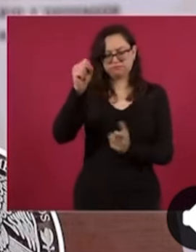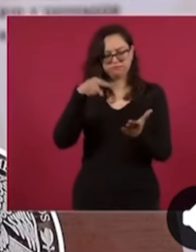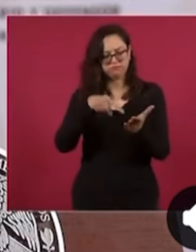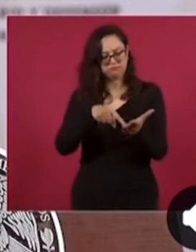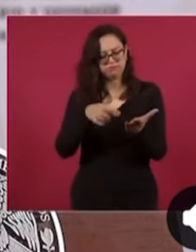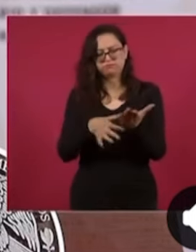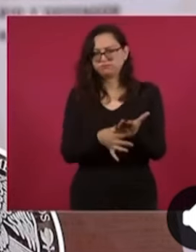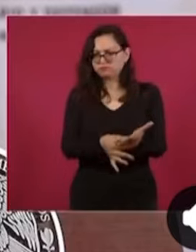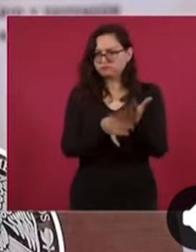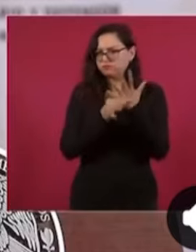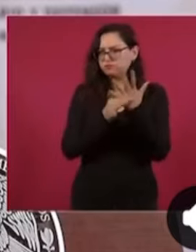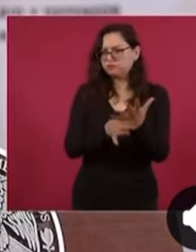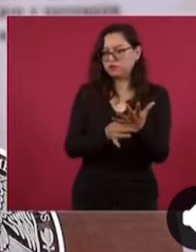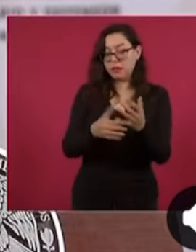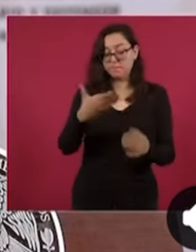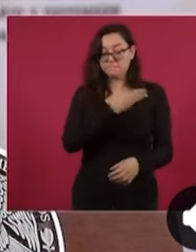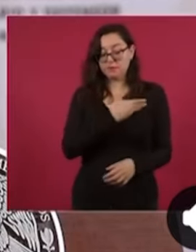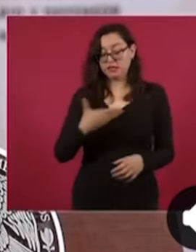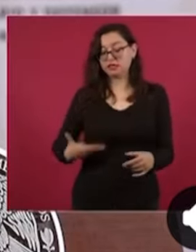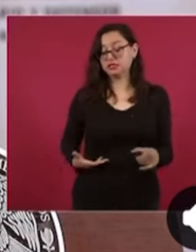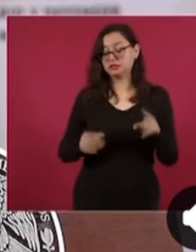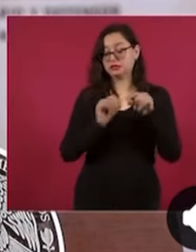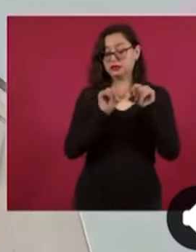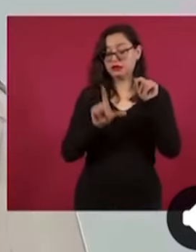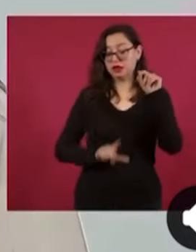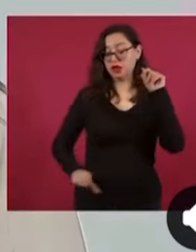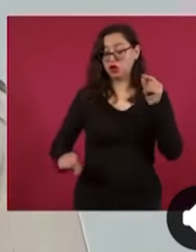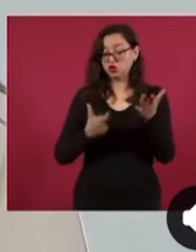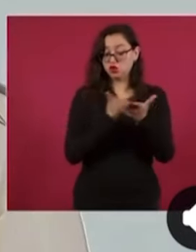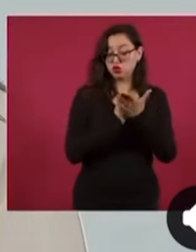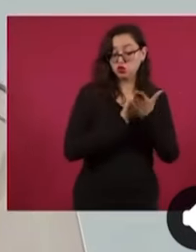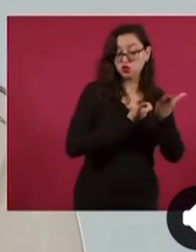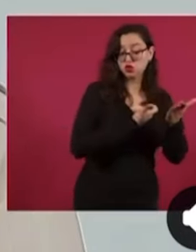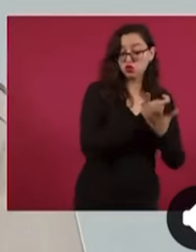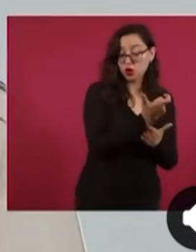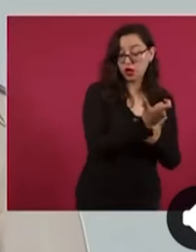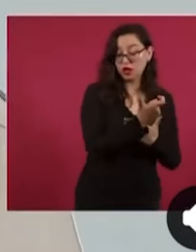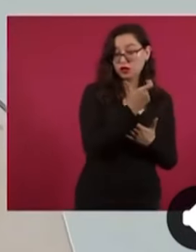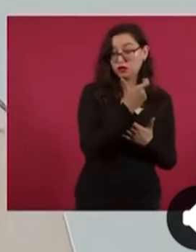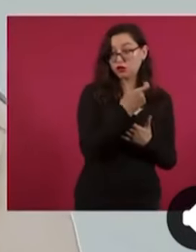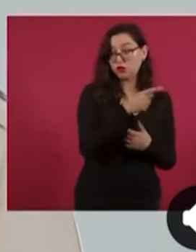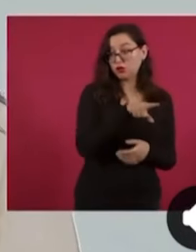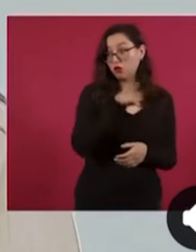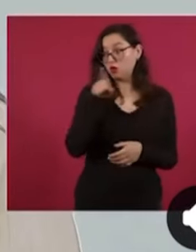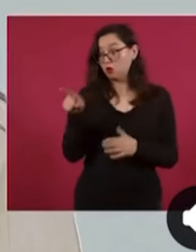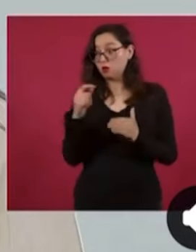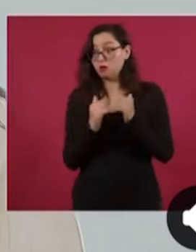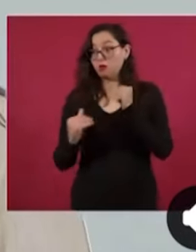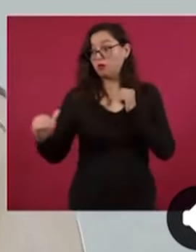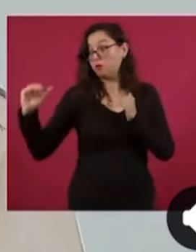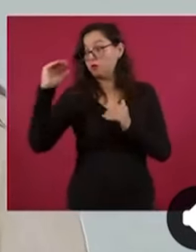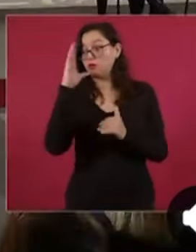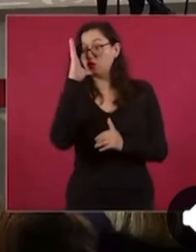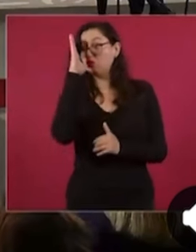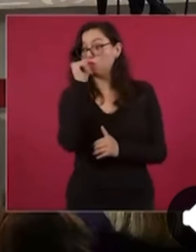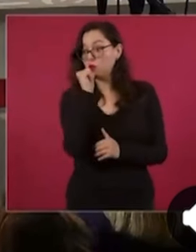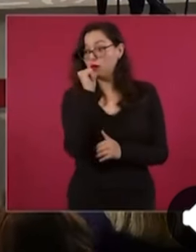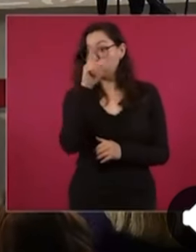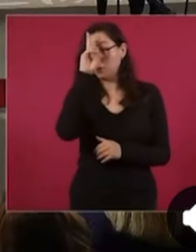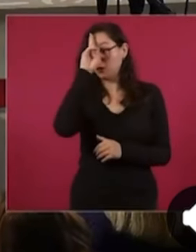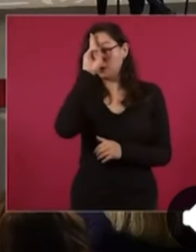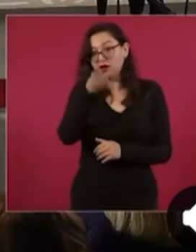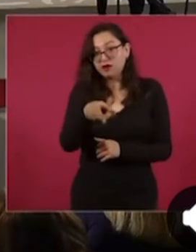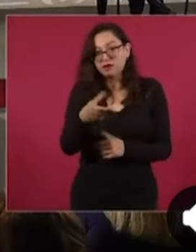público, puede ganar más que el presidente. Y esto es ganar el triple que el presidente. Esto es para los ministros de